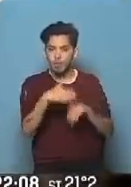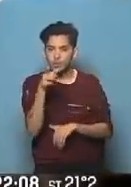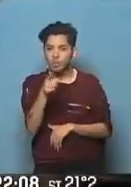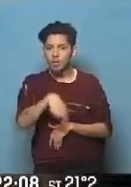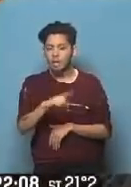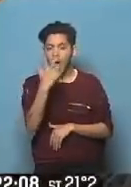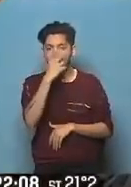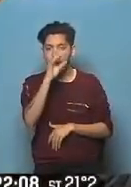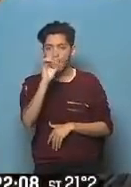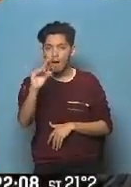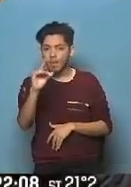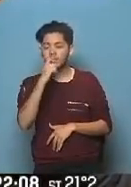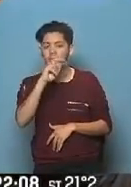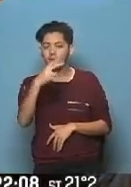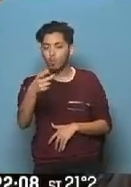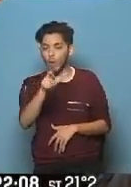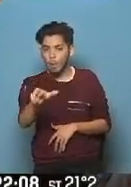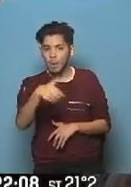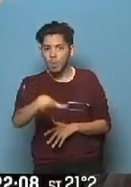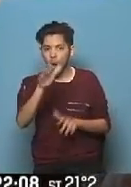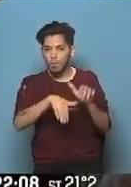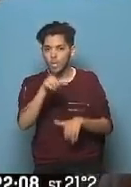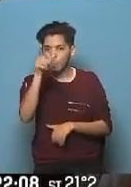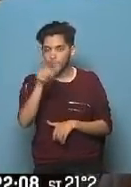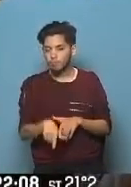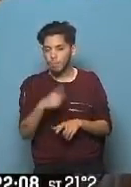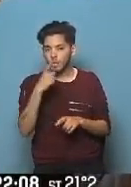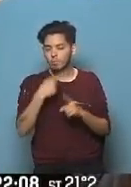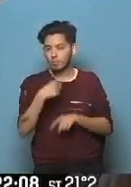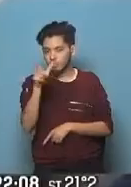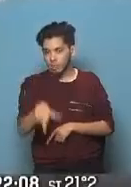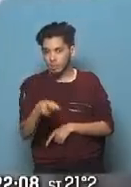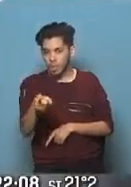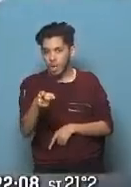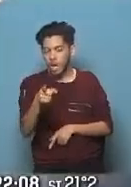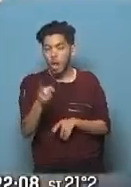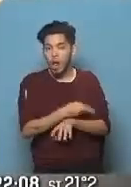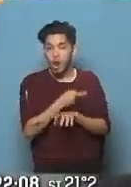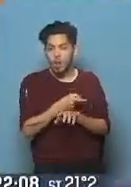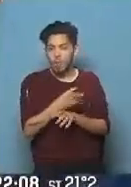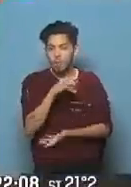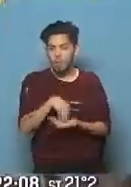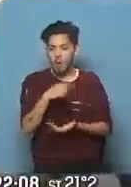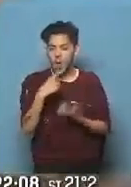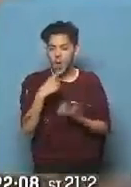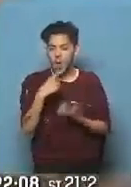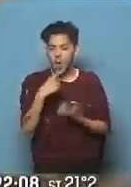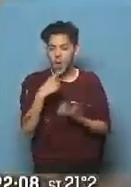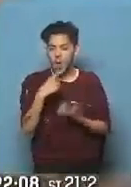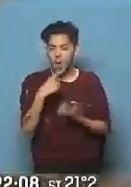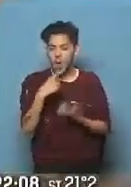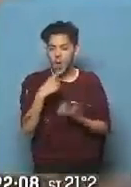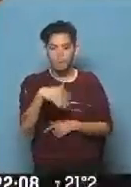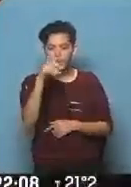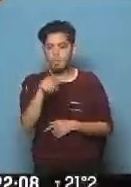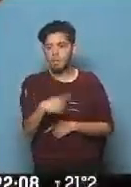Haddad llega a segunda vuelta, votará por él. El que no logró despegar en las encuestas fue Alckmin, en algún